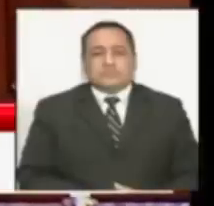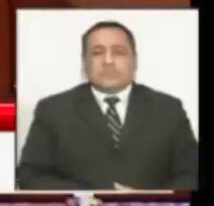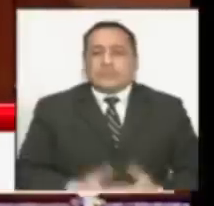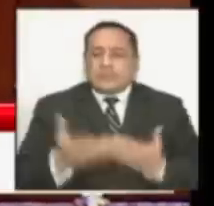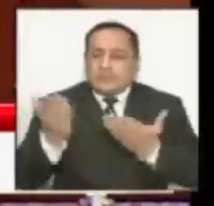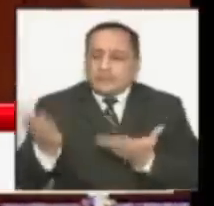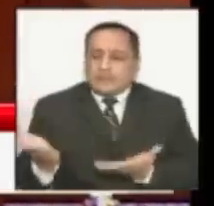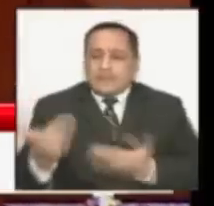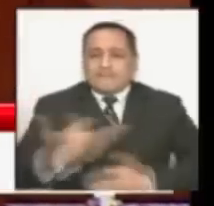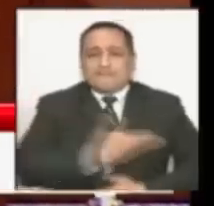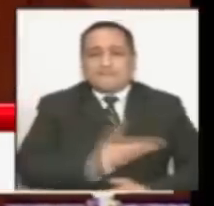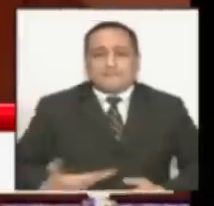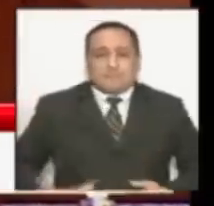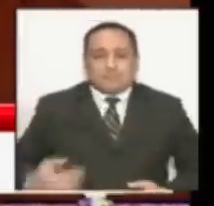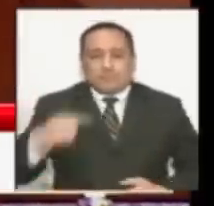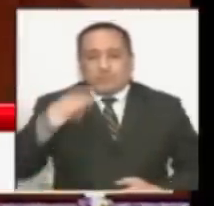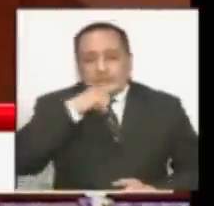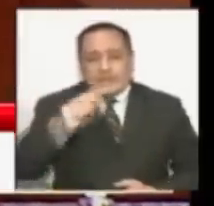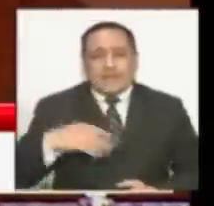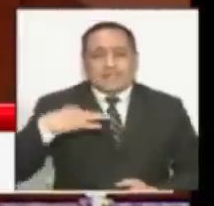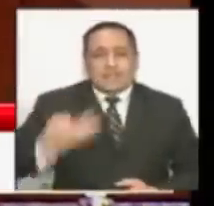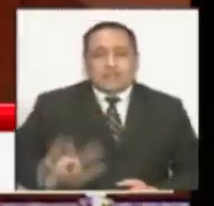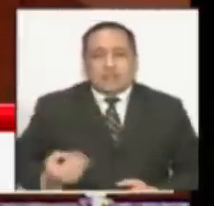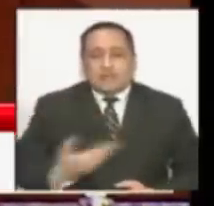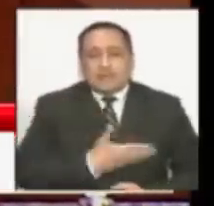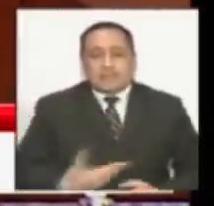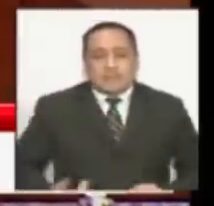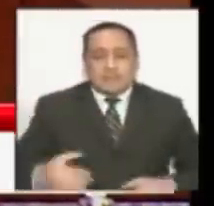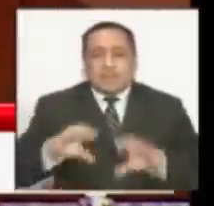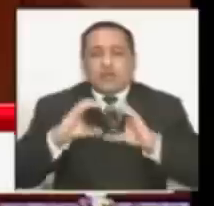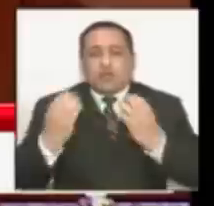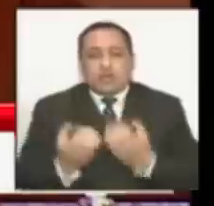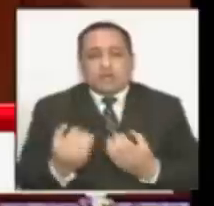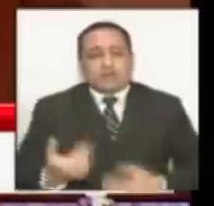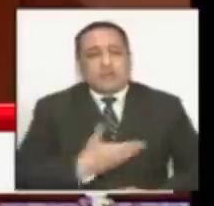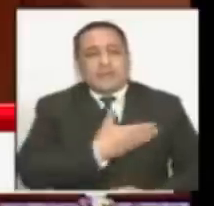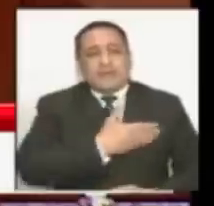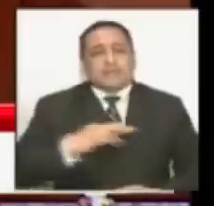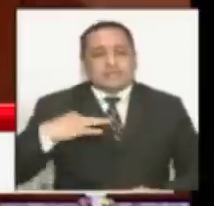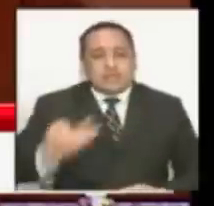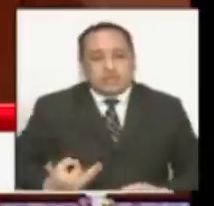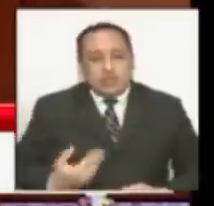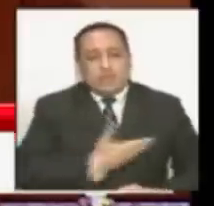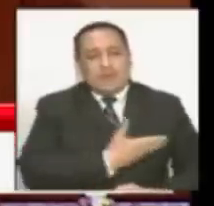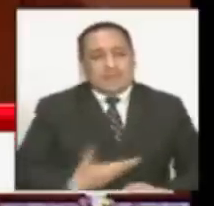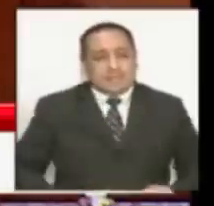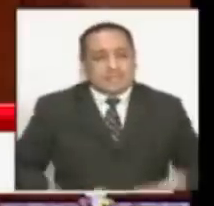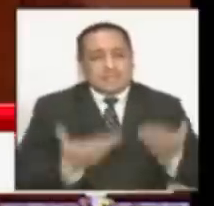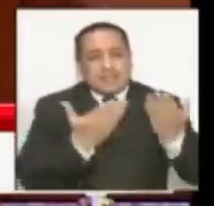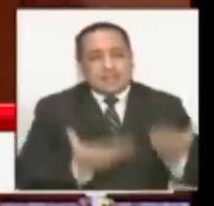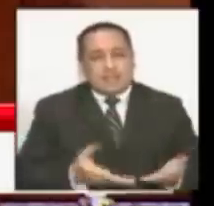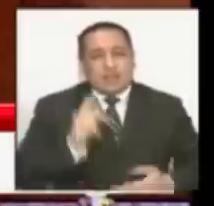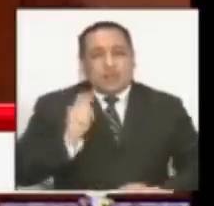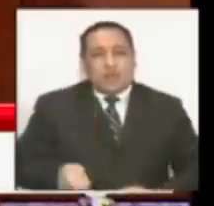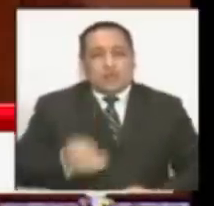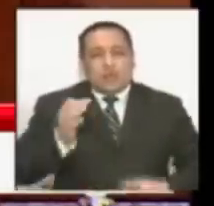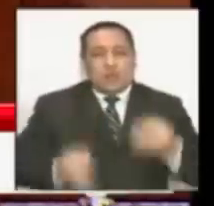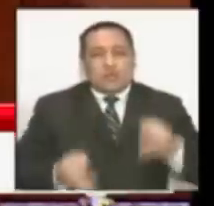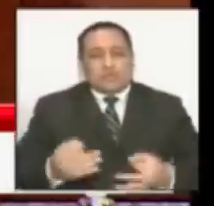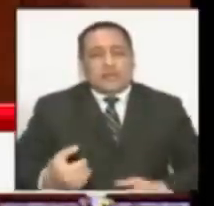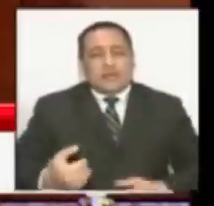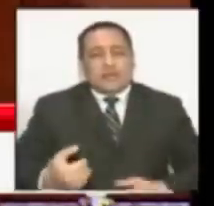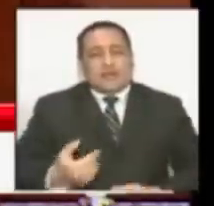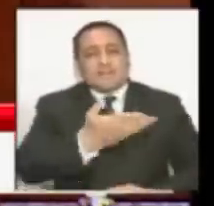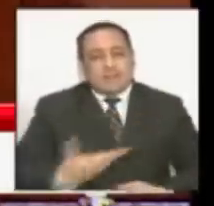Señora Presidenta del Congreso, señor Presidente del Poder Judicial, señor Arzobispo y